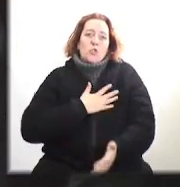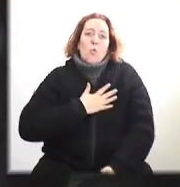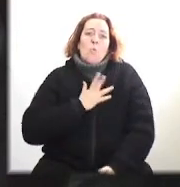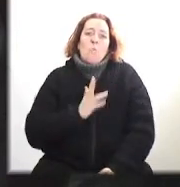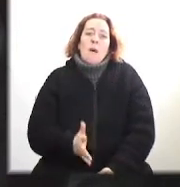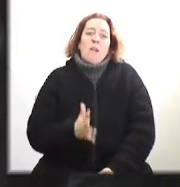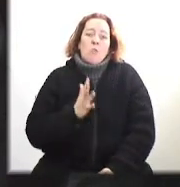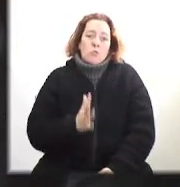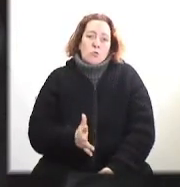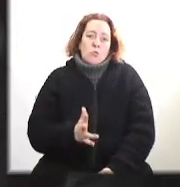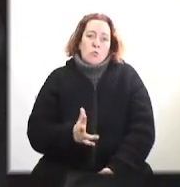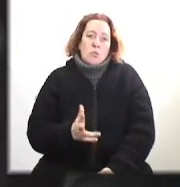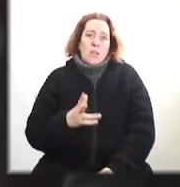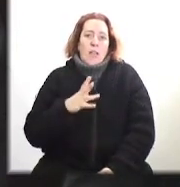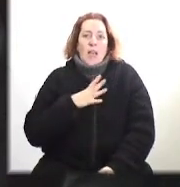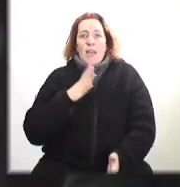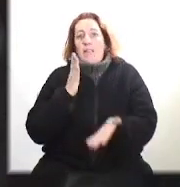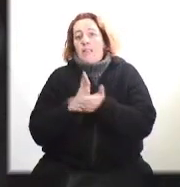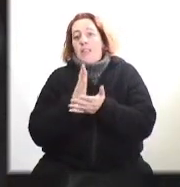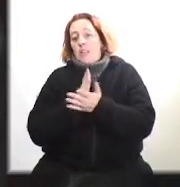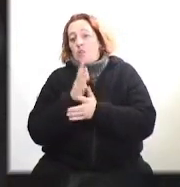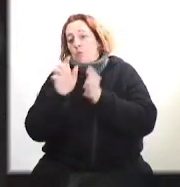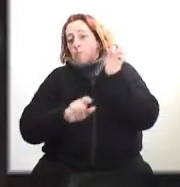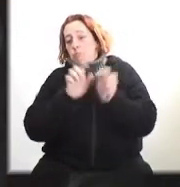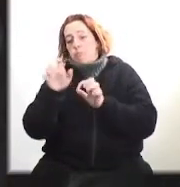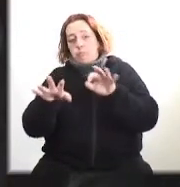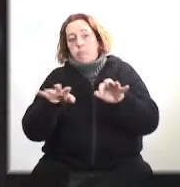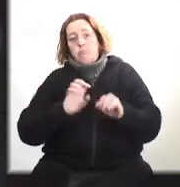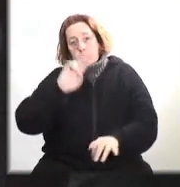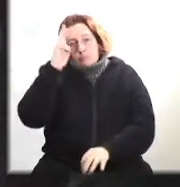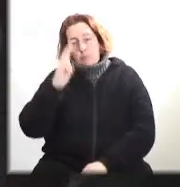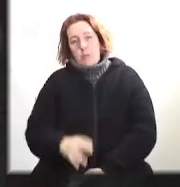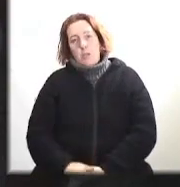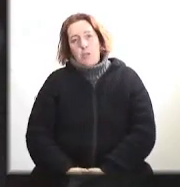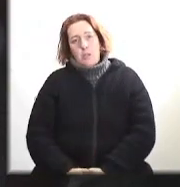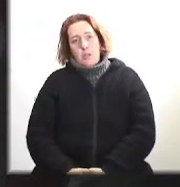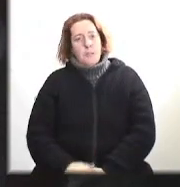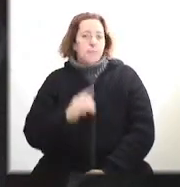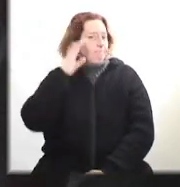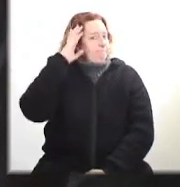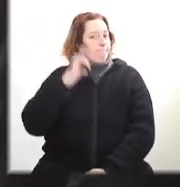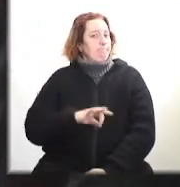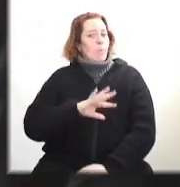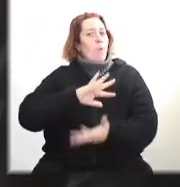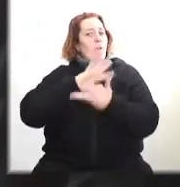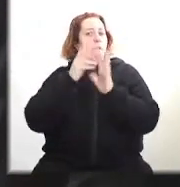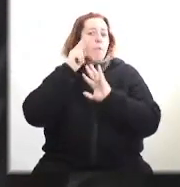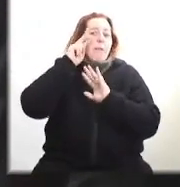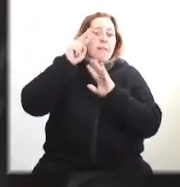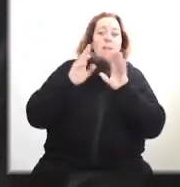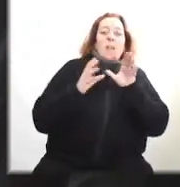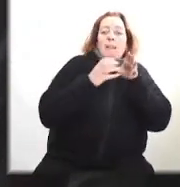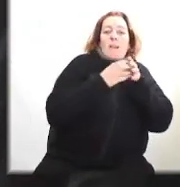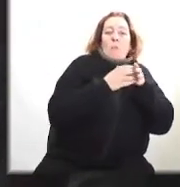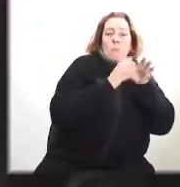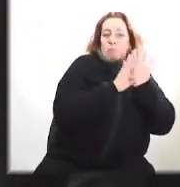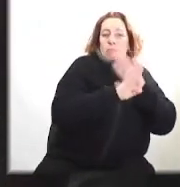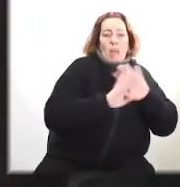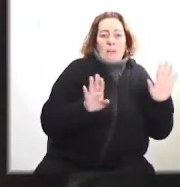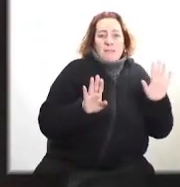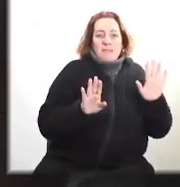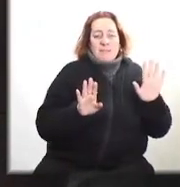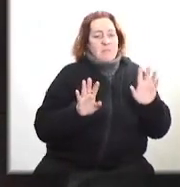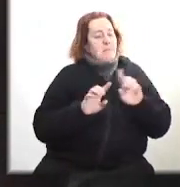humanos a que tienen derecho a nuestros conciudadanos. No creo en una visión elitista,